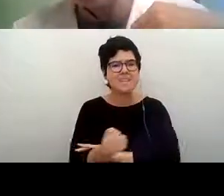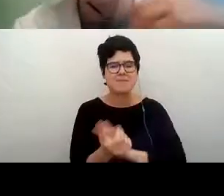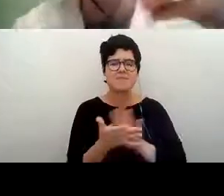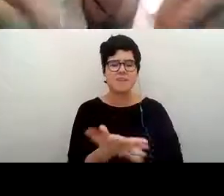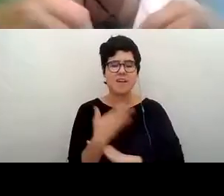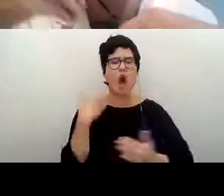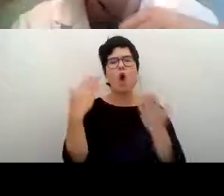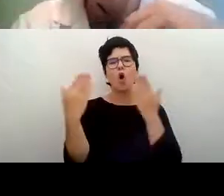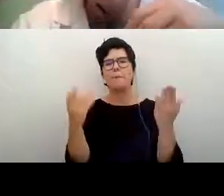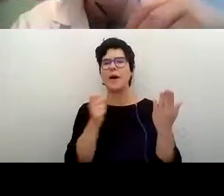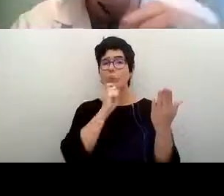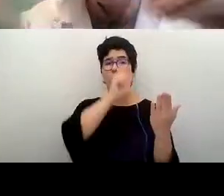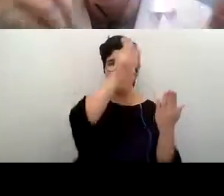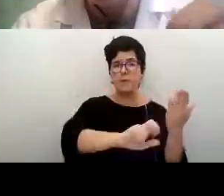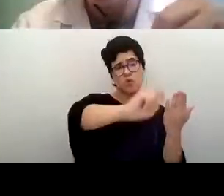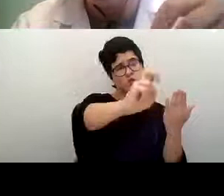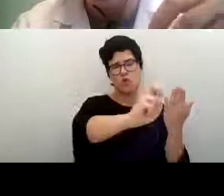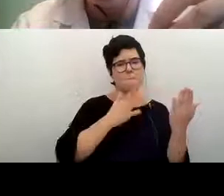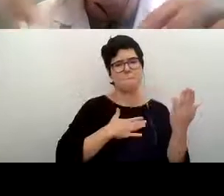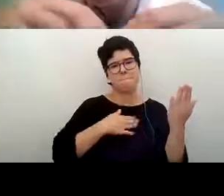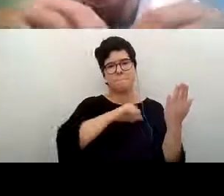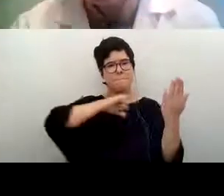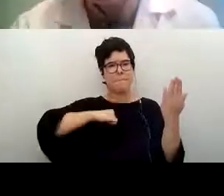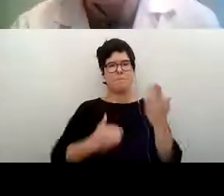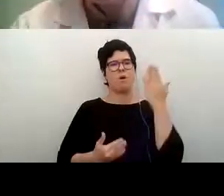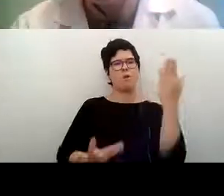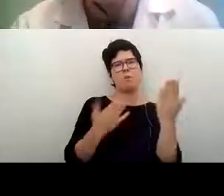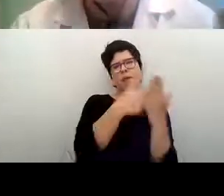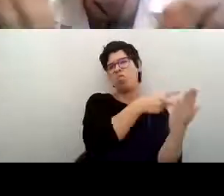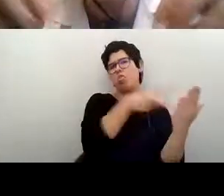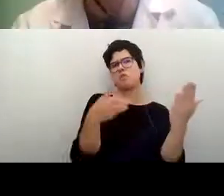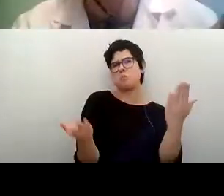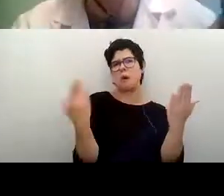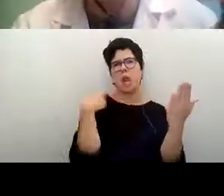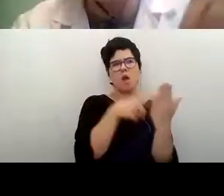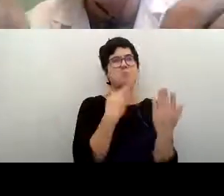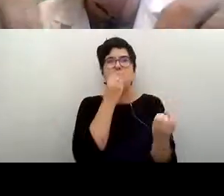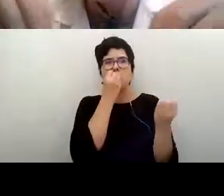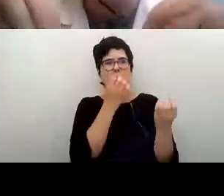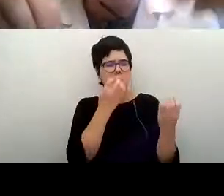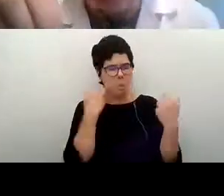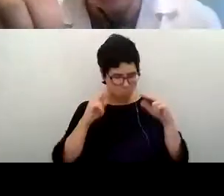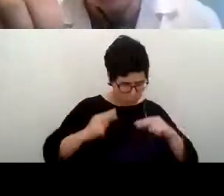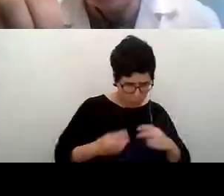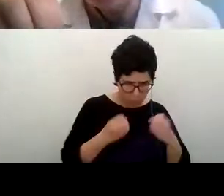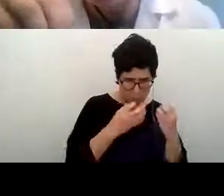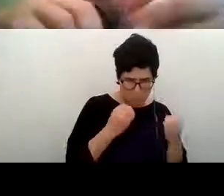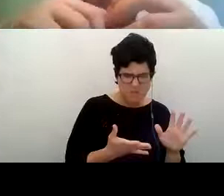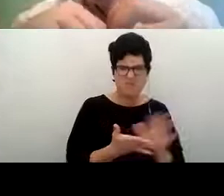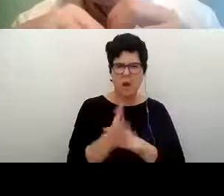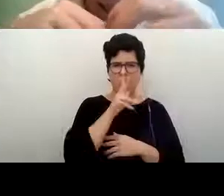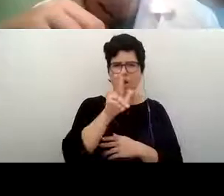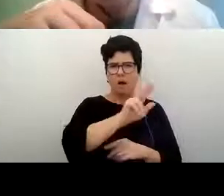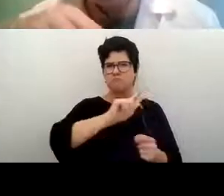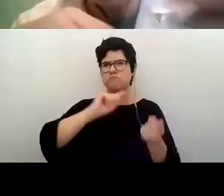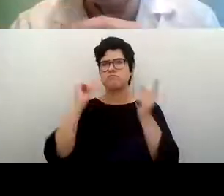de semanas hacíamos una actividad concreta y estábamos de maravilla, y ahora de golpe y porrazo, por un cambio en